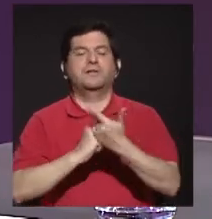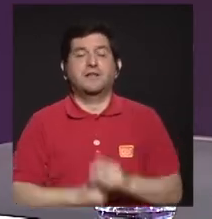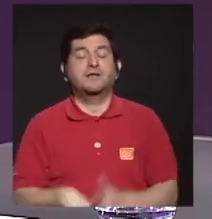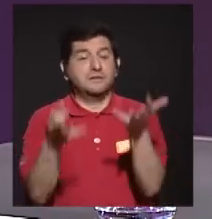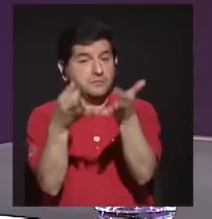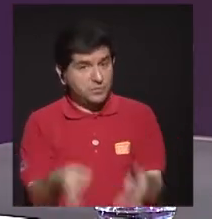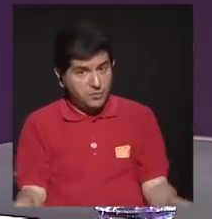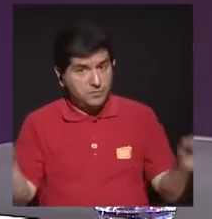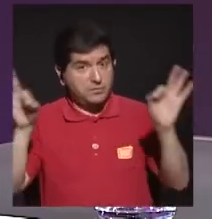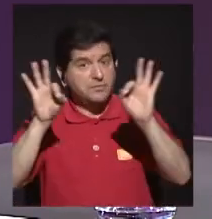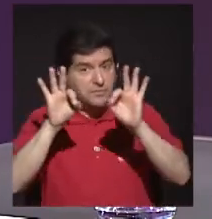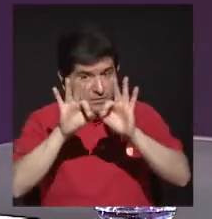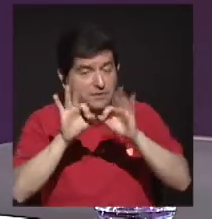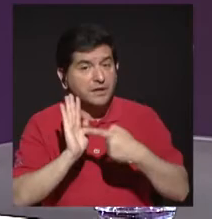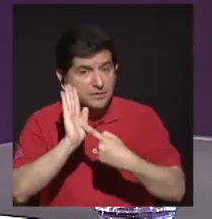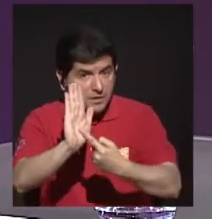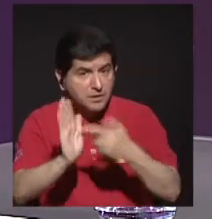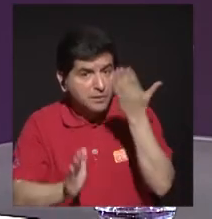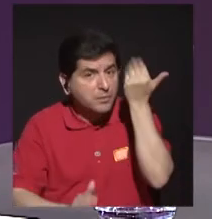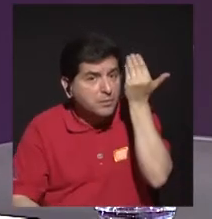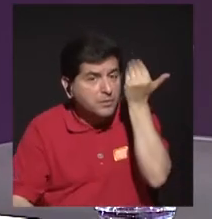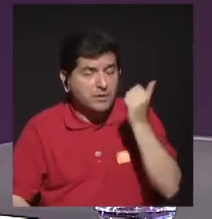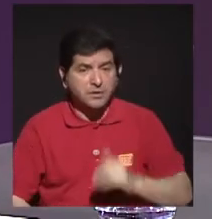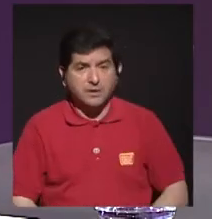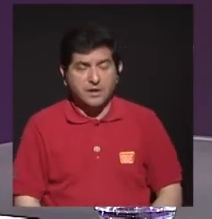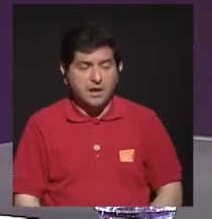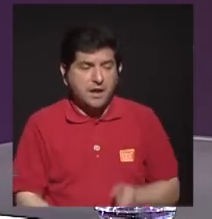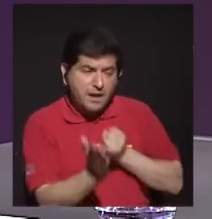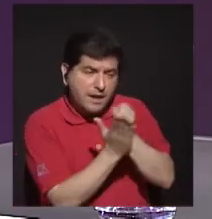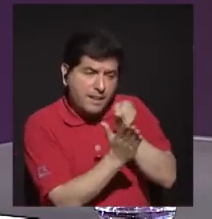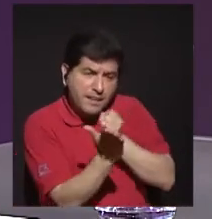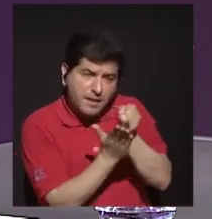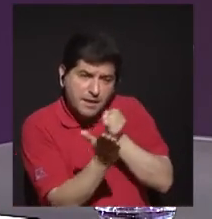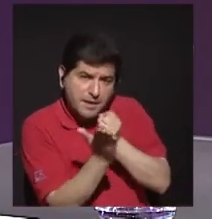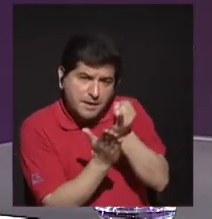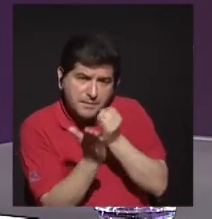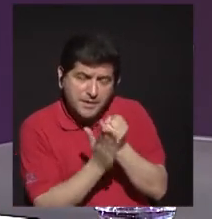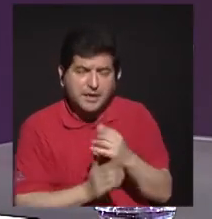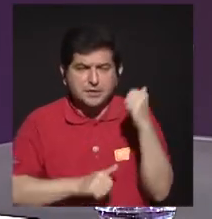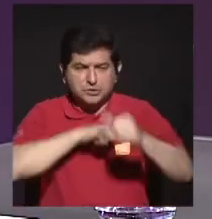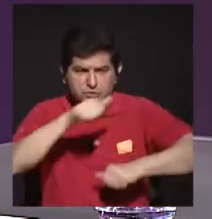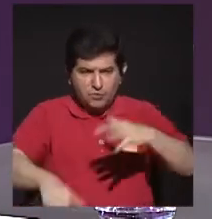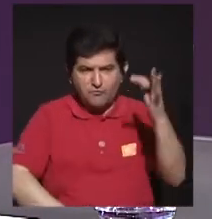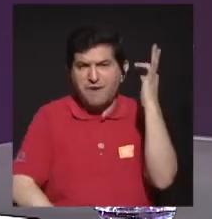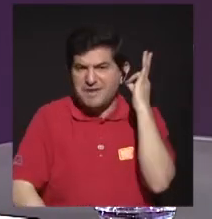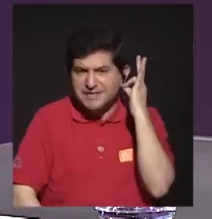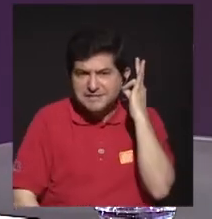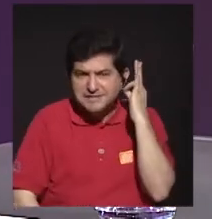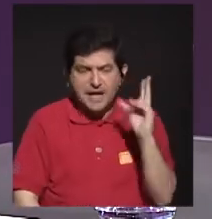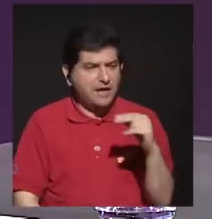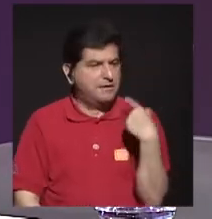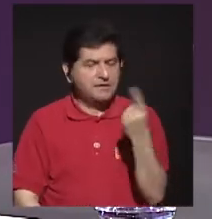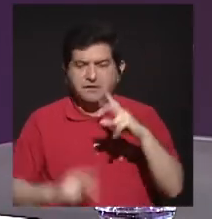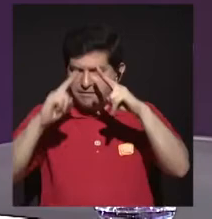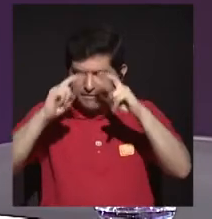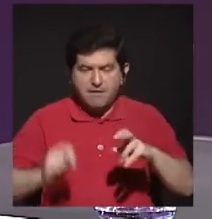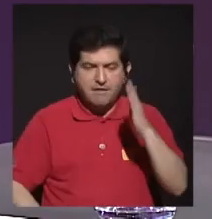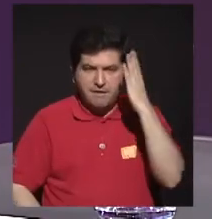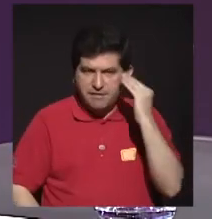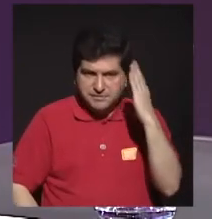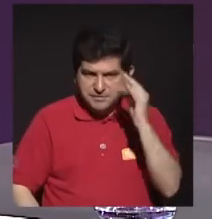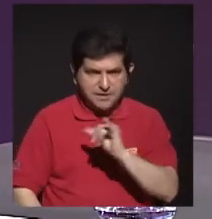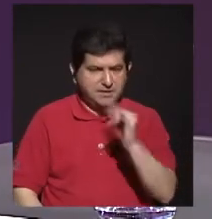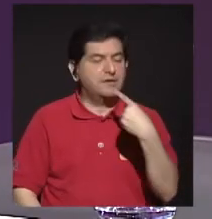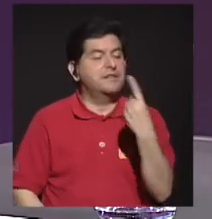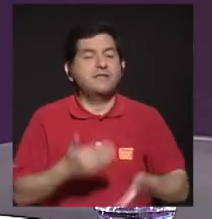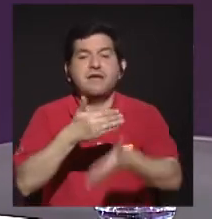muy importante porque al ser una investigación feminista, no solamente analiza sus experiencias, sino